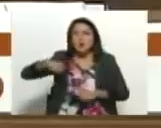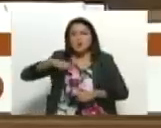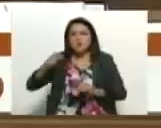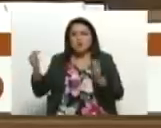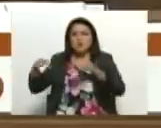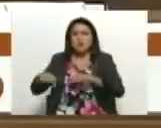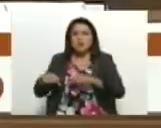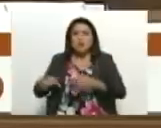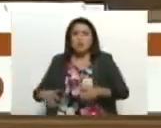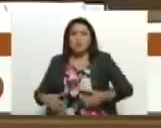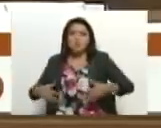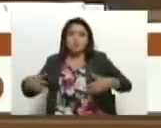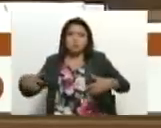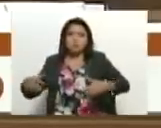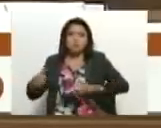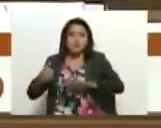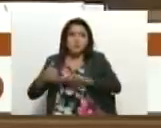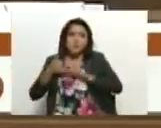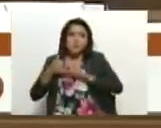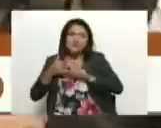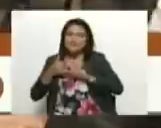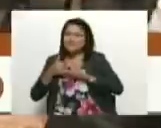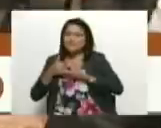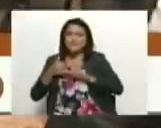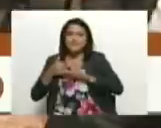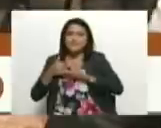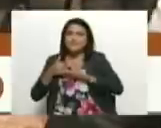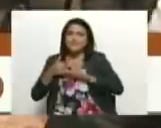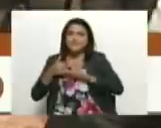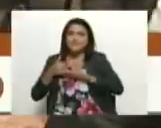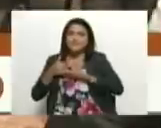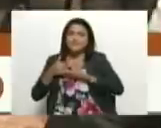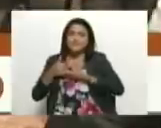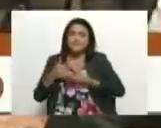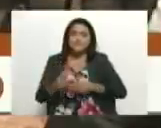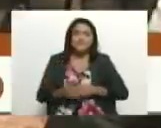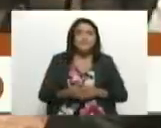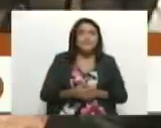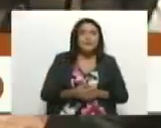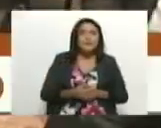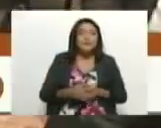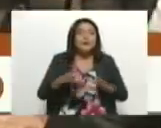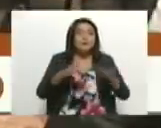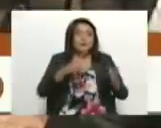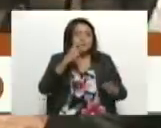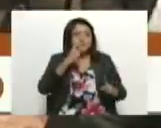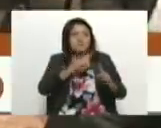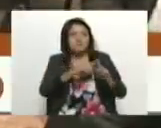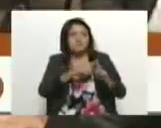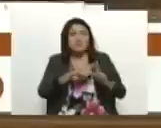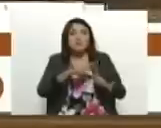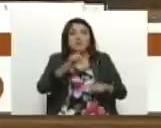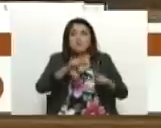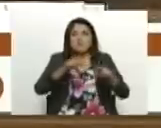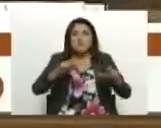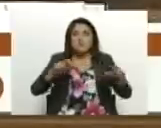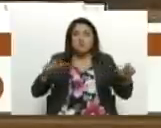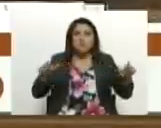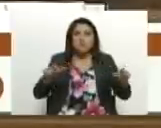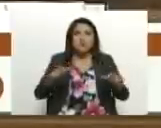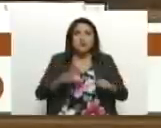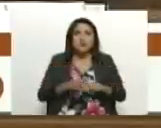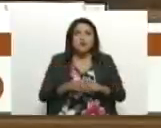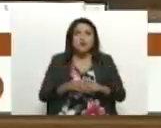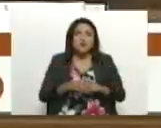o privilegios y favores personales, como decía Diosdado. Y a veces uno ve gente que son funcionarios de nivel